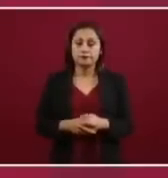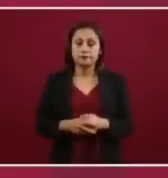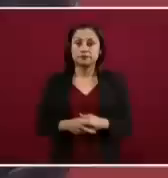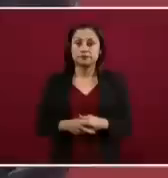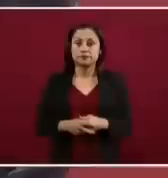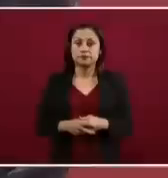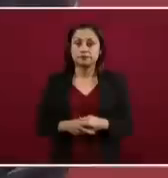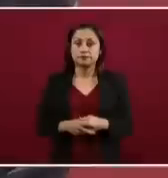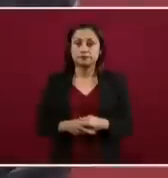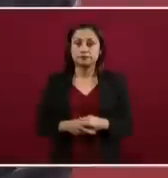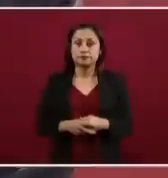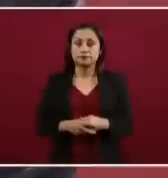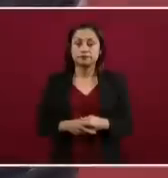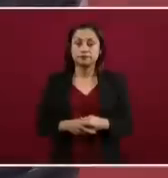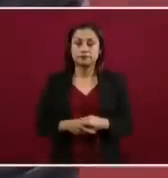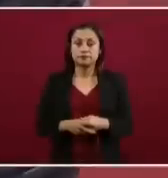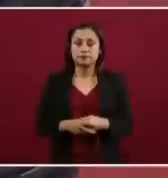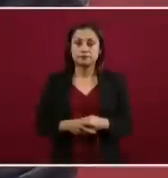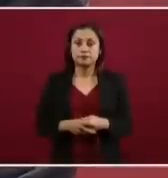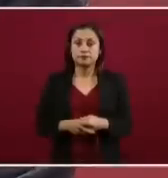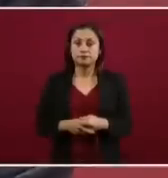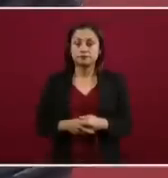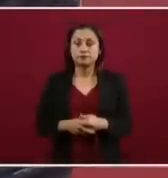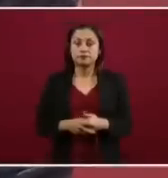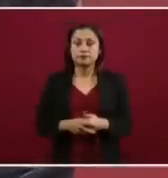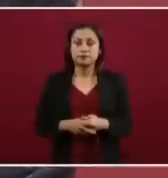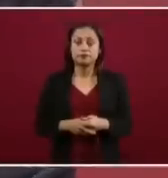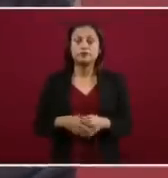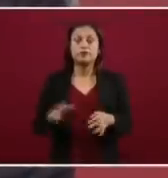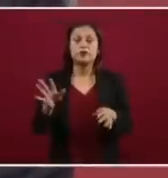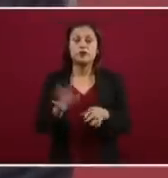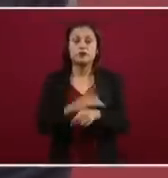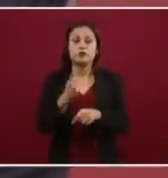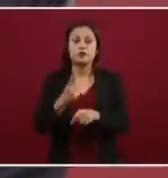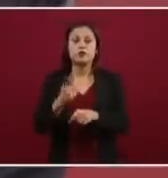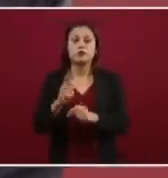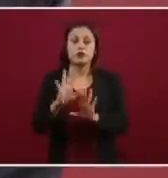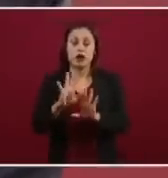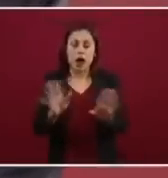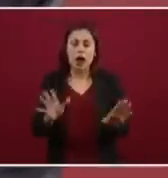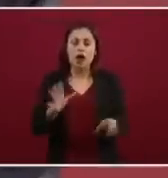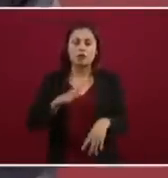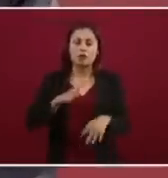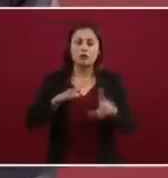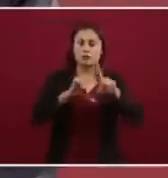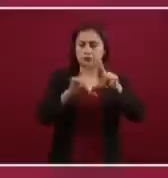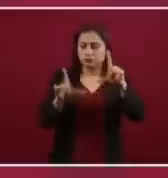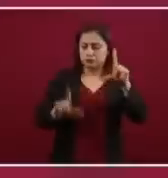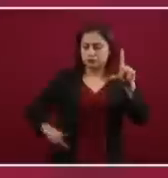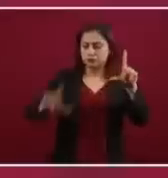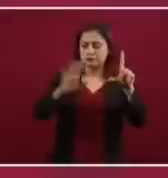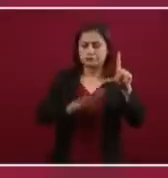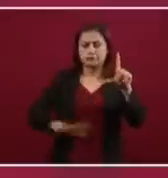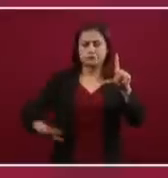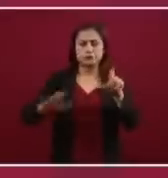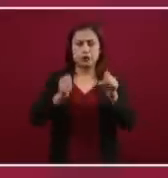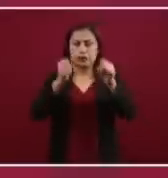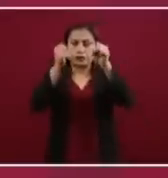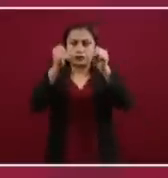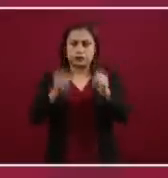está la inseguridad o la violencia en general y por el otro